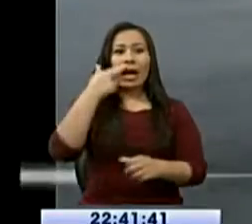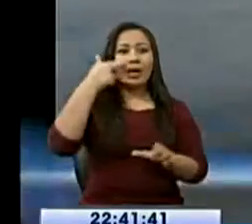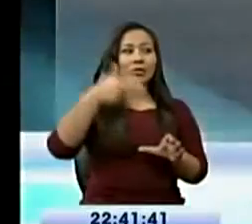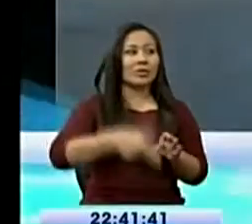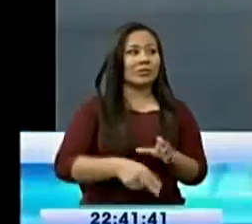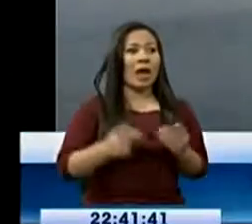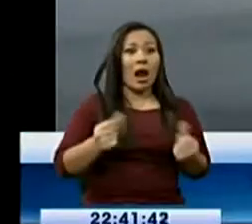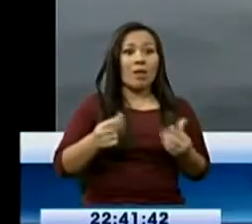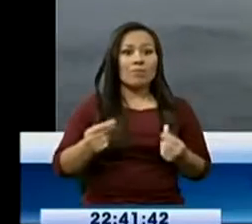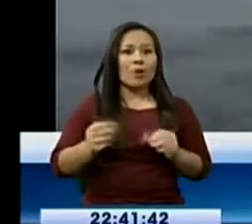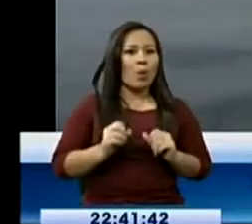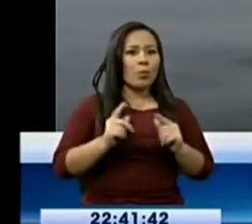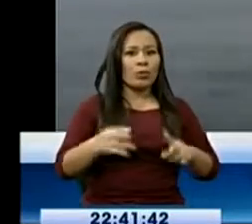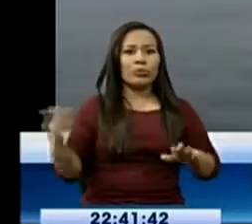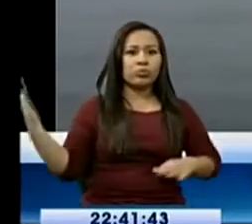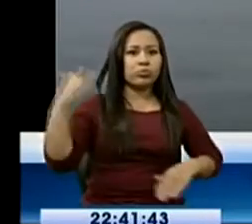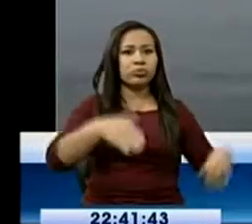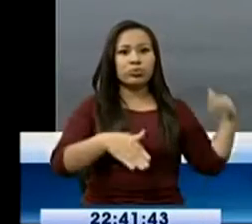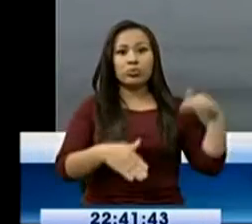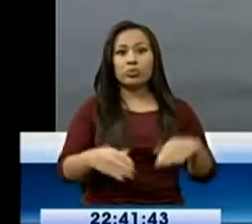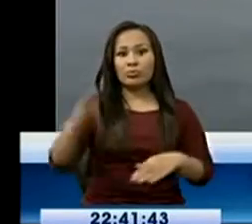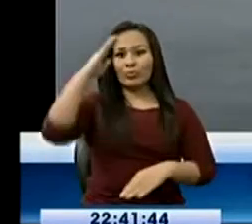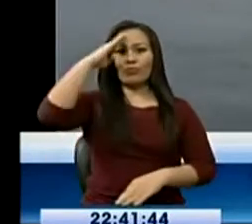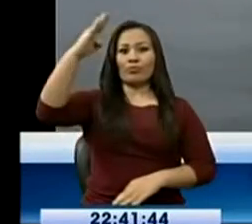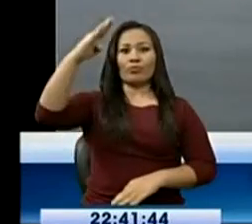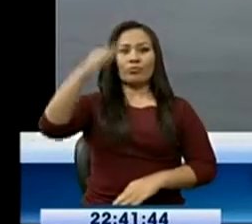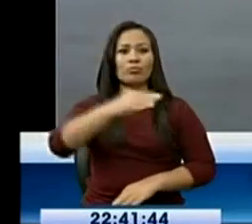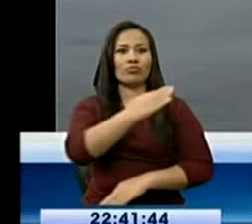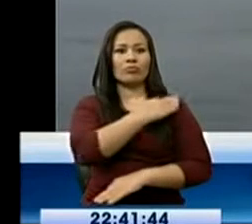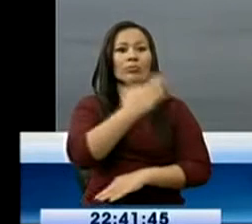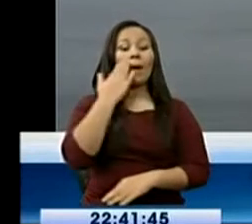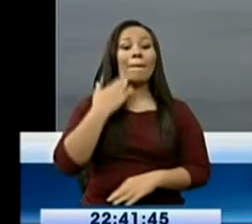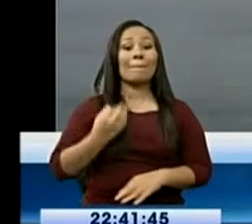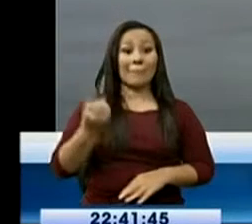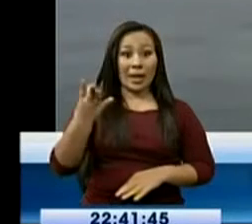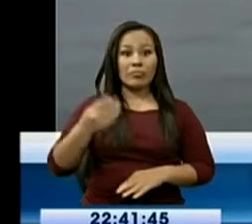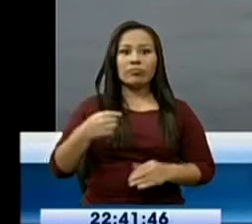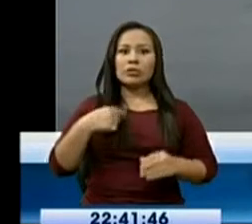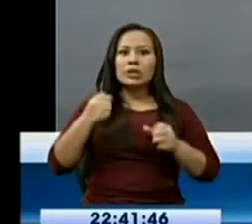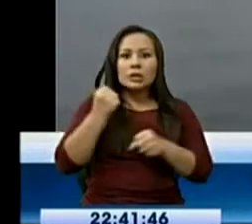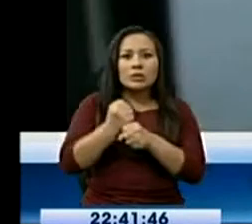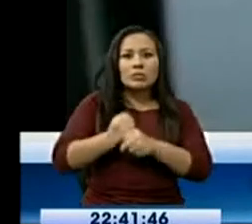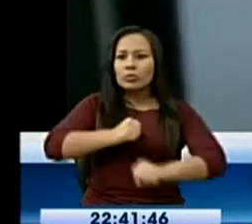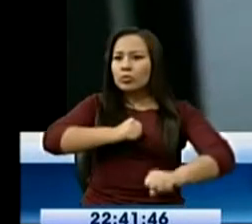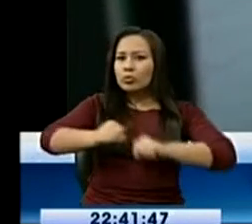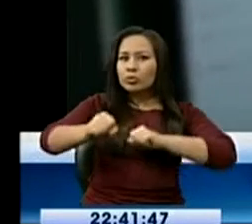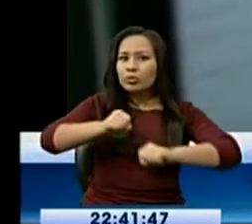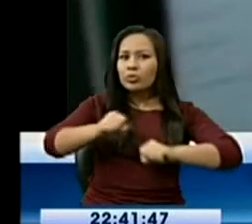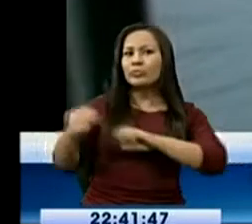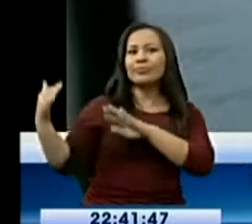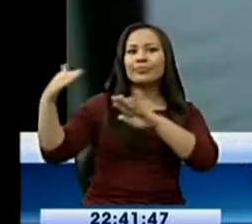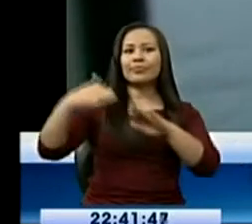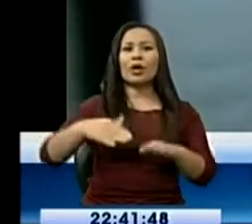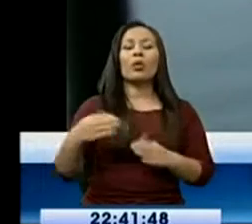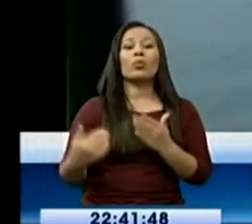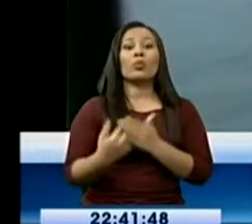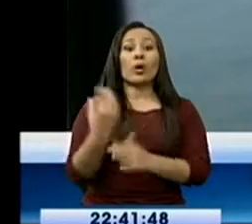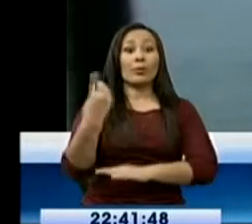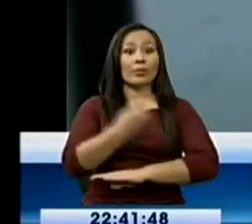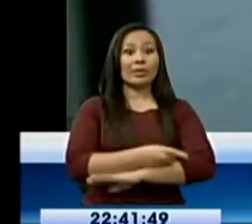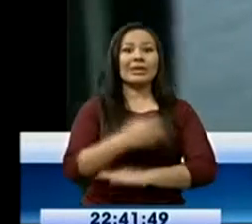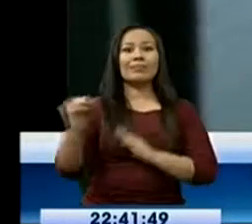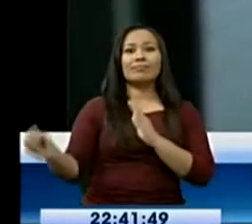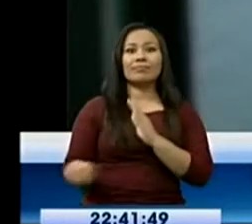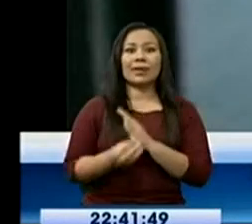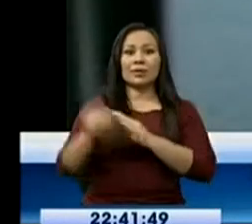de la rápida y oportuna intervención de la autoridad marítima, se evitó un presunto delito hidrocarburífero. Con la llegada del nuevo día al operativo se